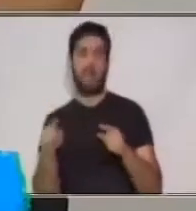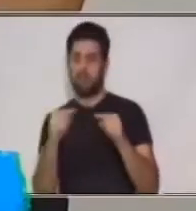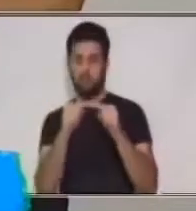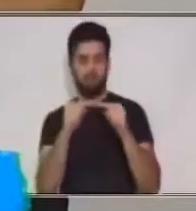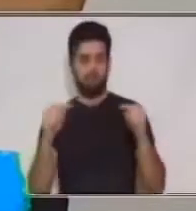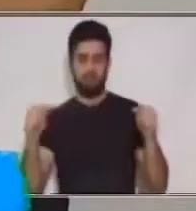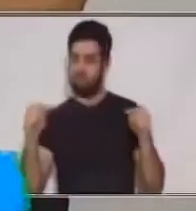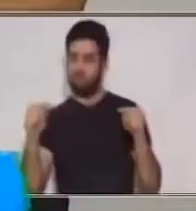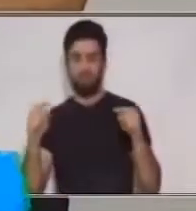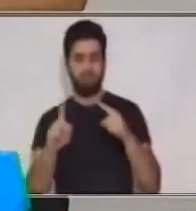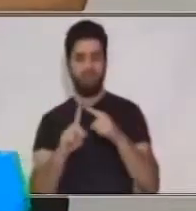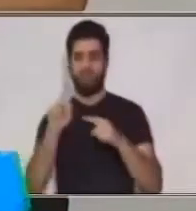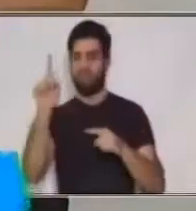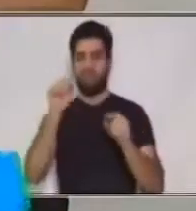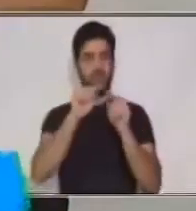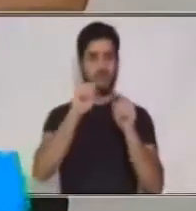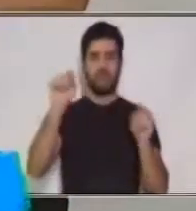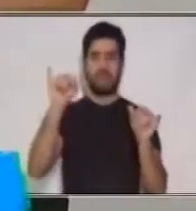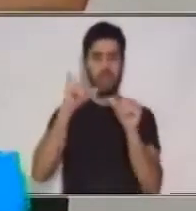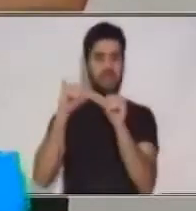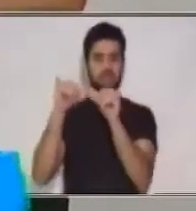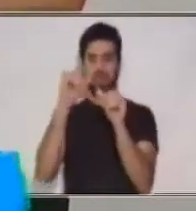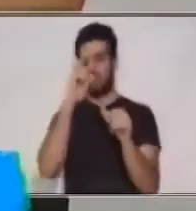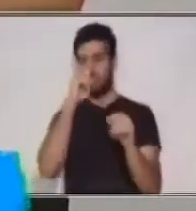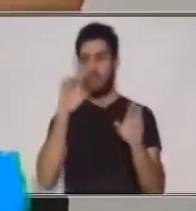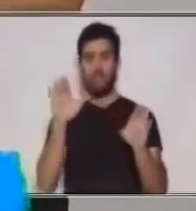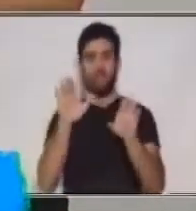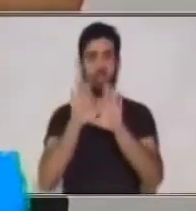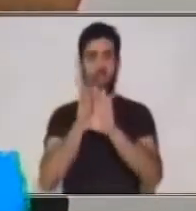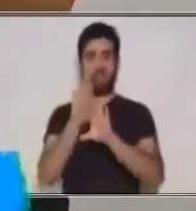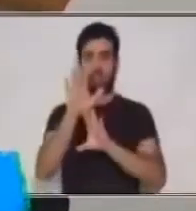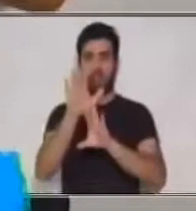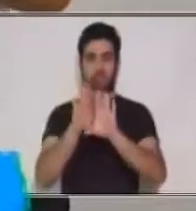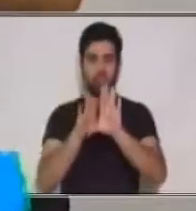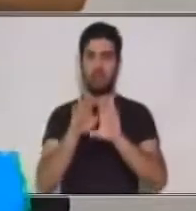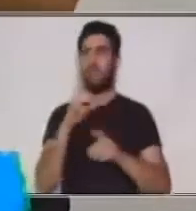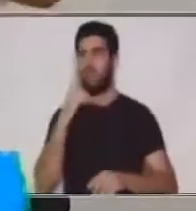la misma longitud, sí, no tiene la misma medida.